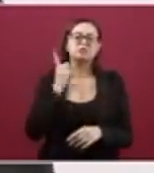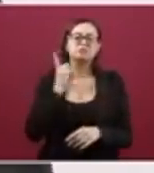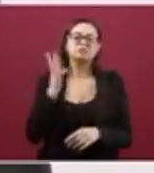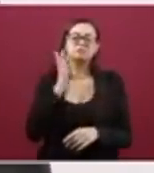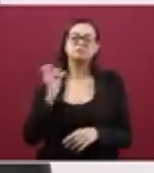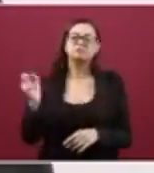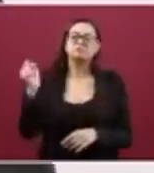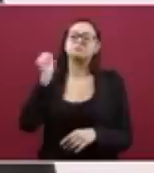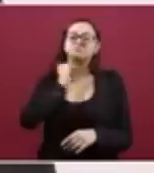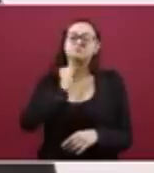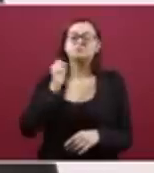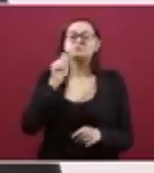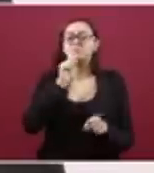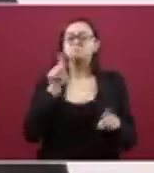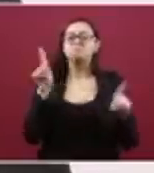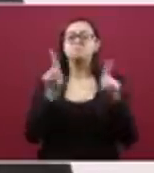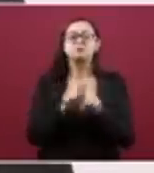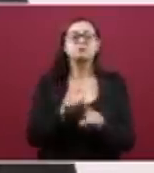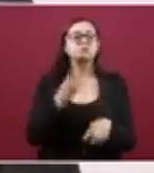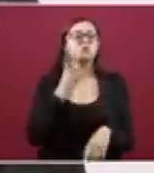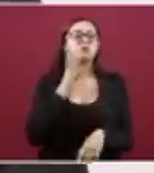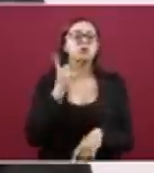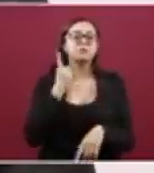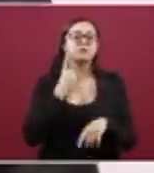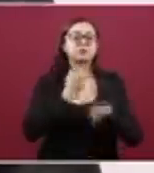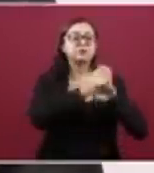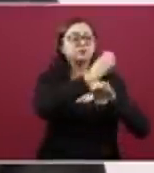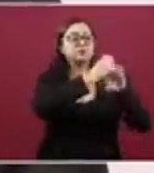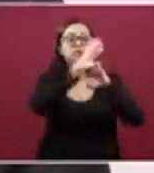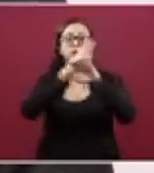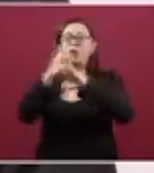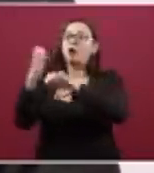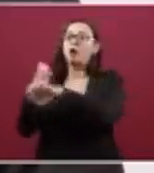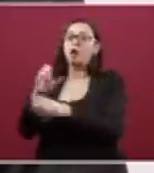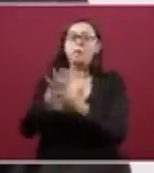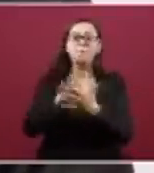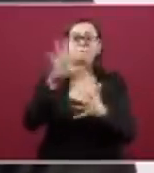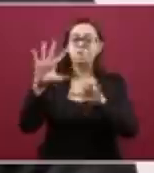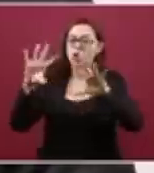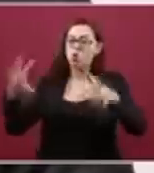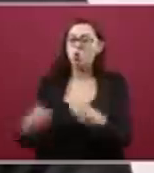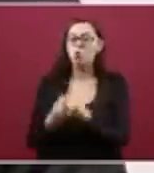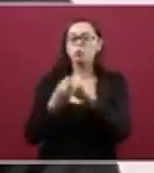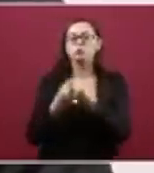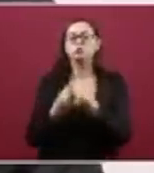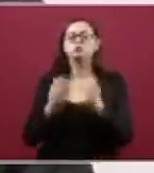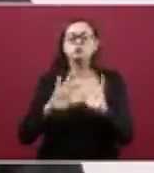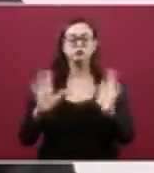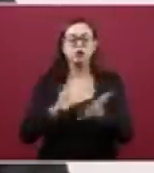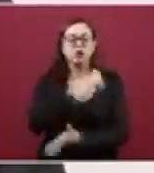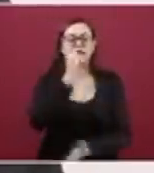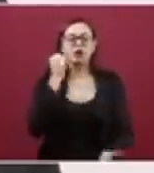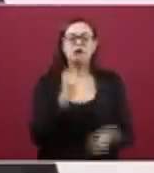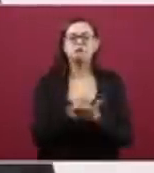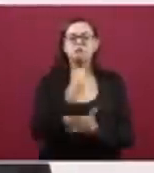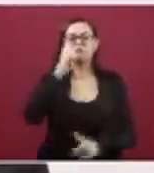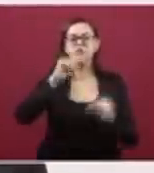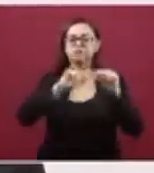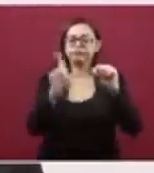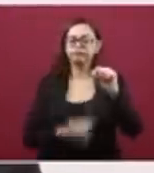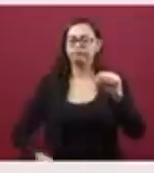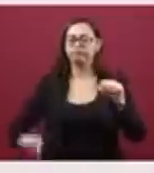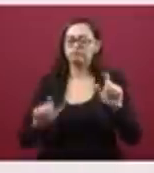las legislaturas locales la reforma constitucional para la creación de la Guardia